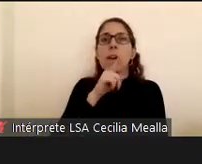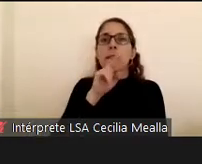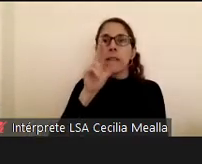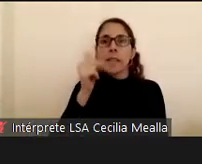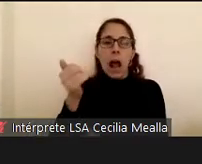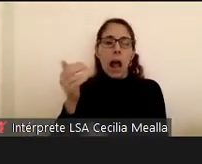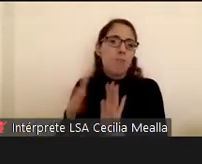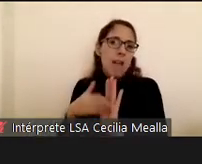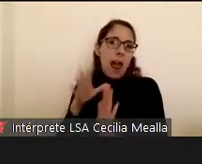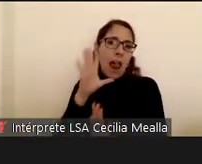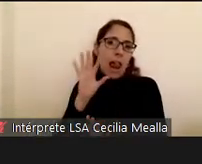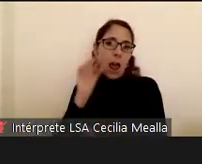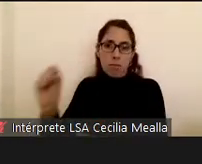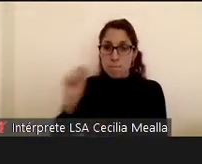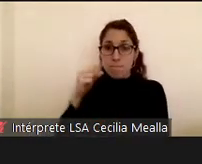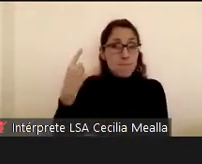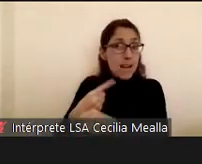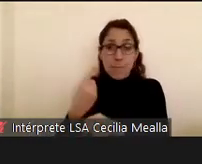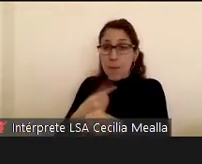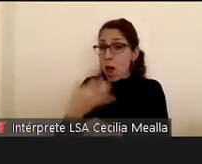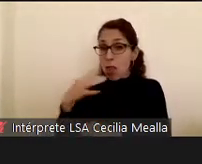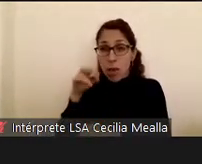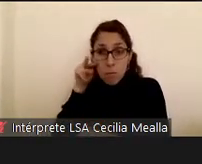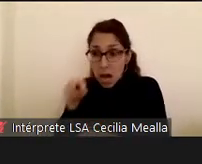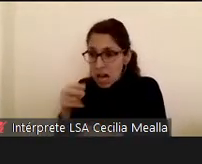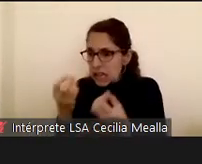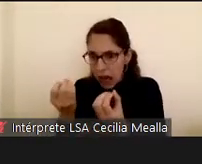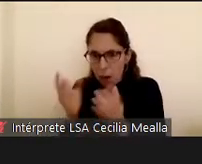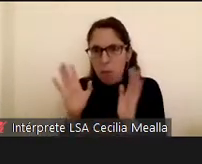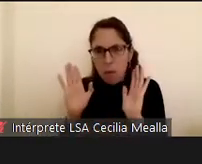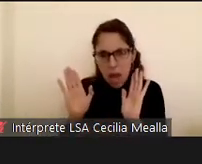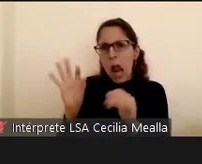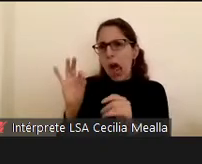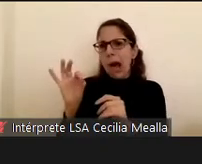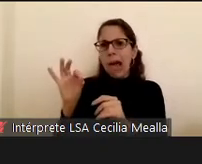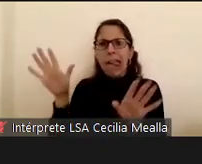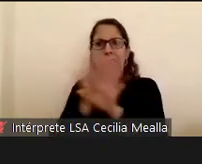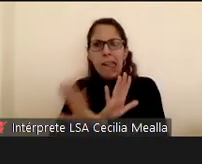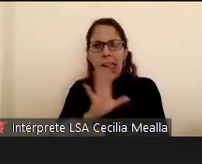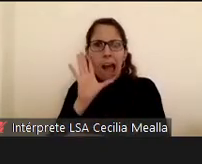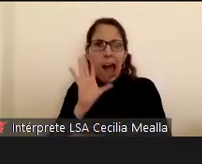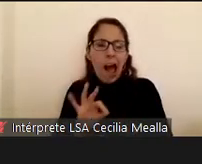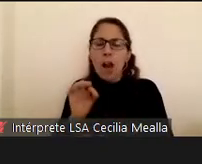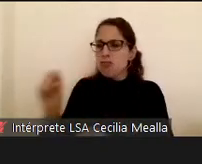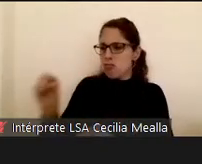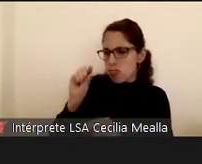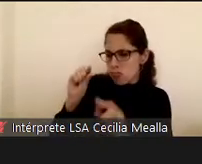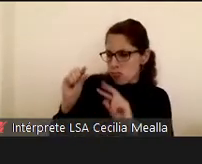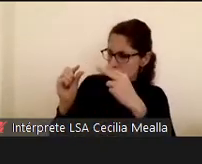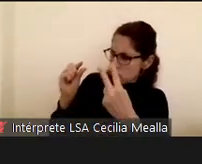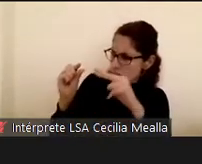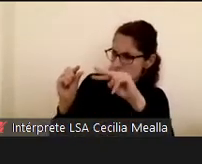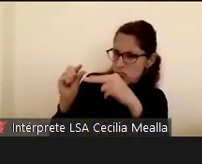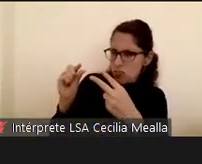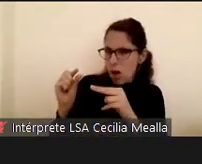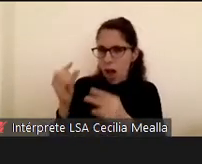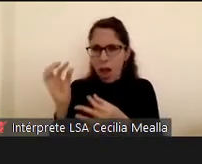muestra está bien tomada, ¿sí? Si está en condiciones de ser procesada, si es correcta. Si esa